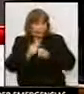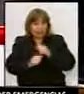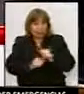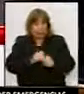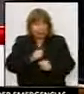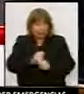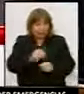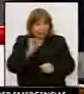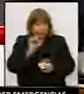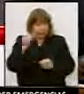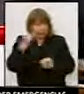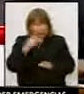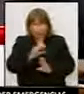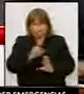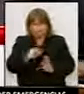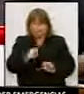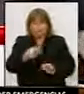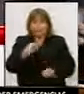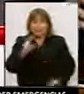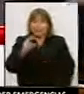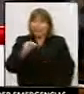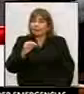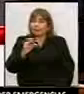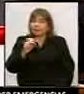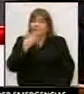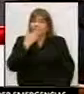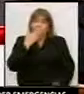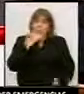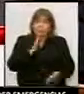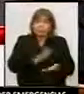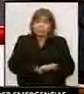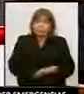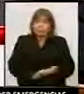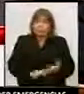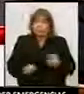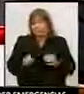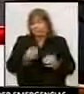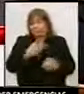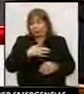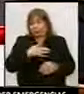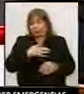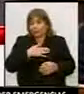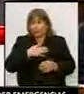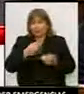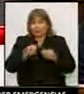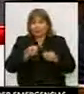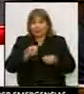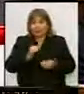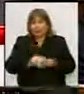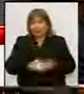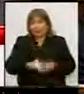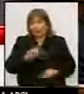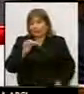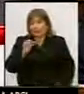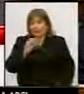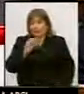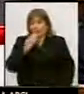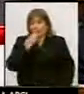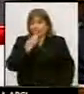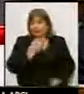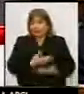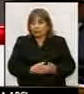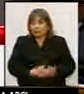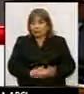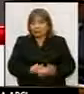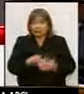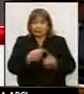nada, la moción está mal hecha. Es mi obligación advertir que la moción está bien hecha,